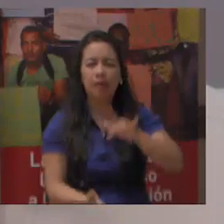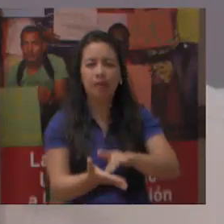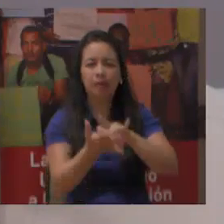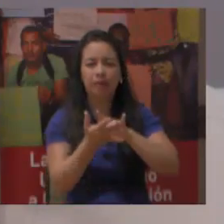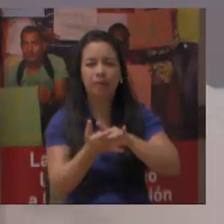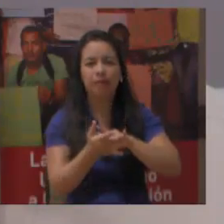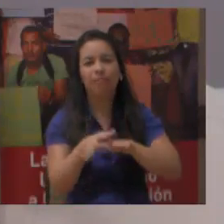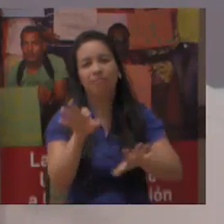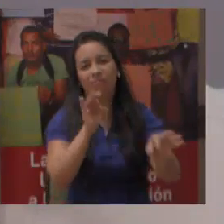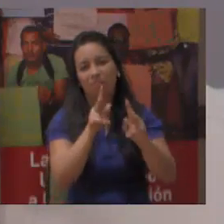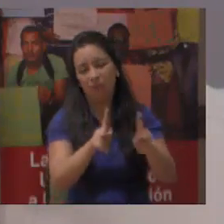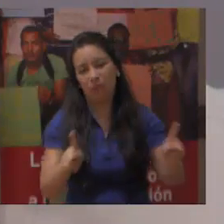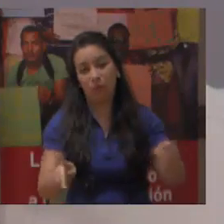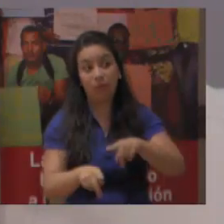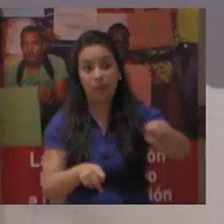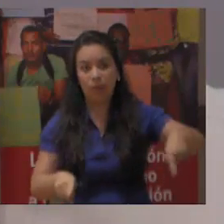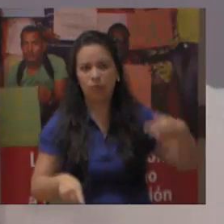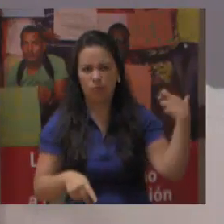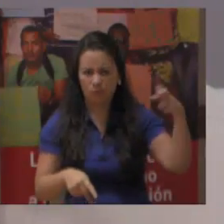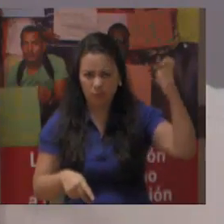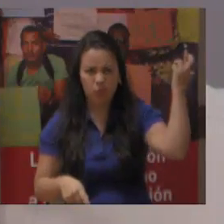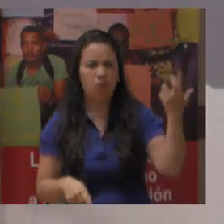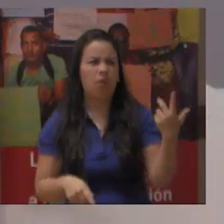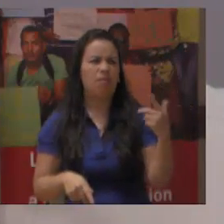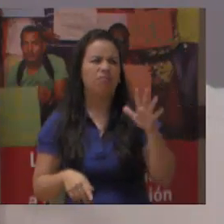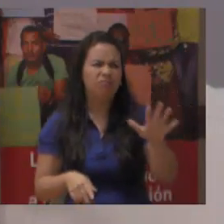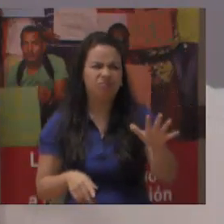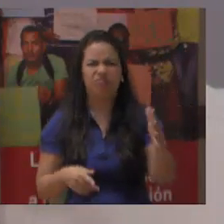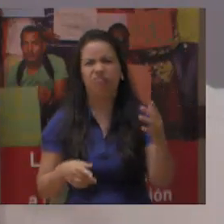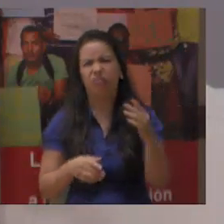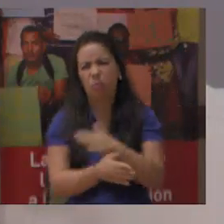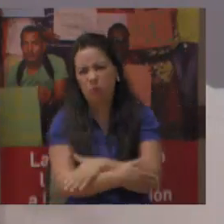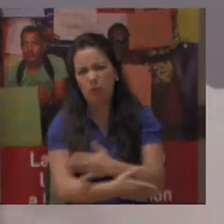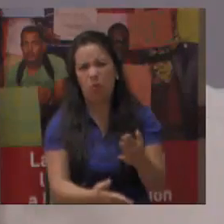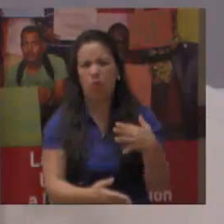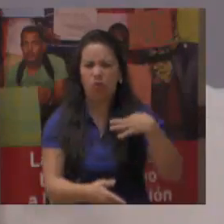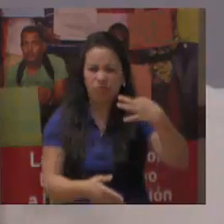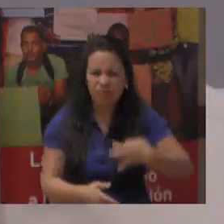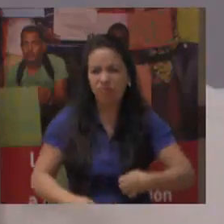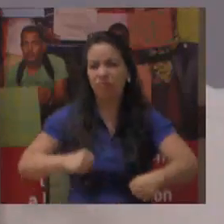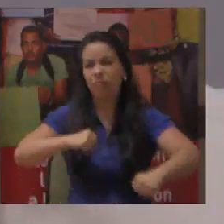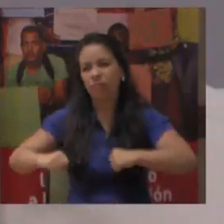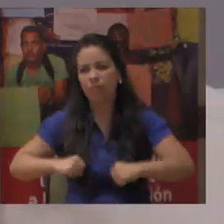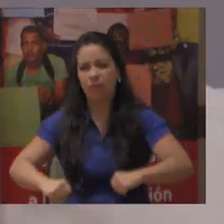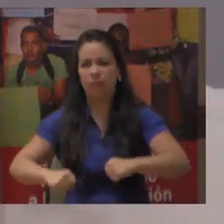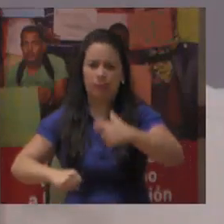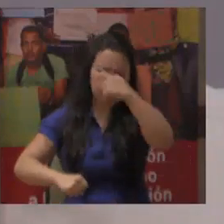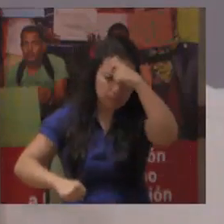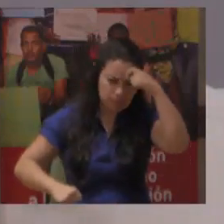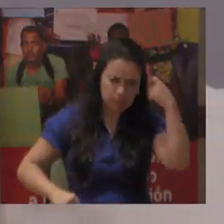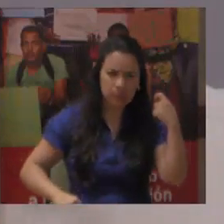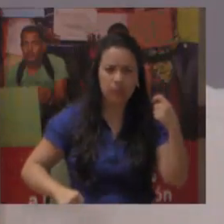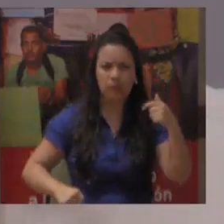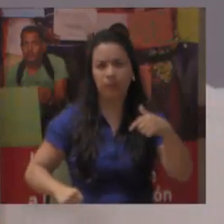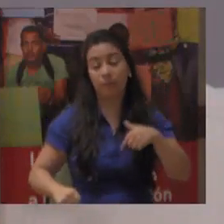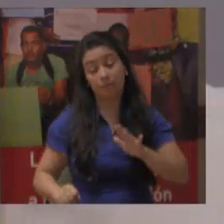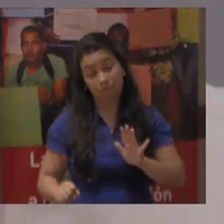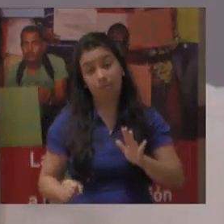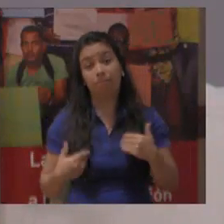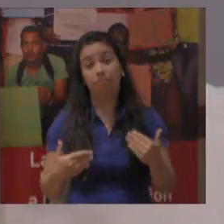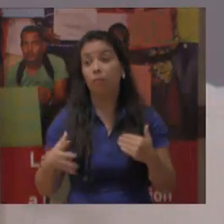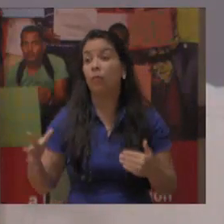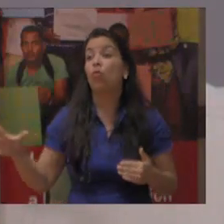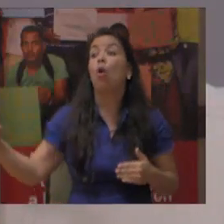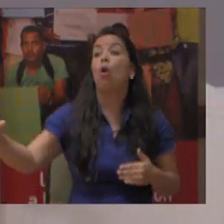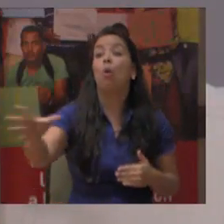nivel técnico, por el perfil que caracteriza la ACR y que puedo decirlo, no me atrevo a meter las manos por todas las